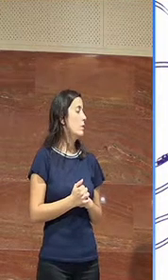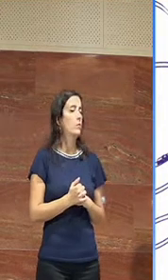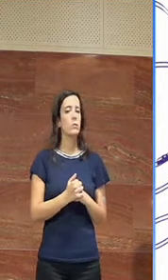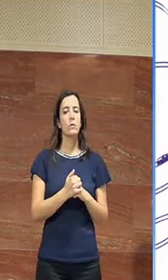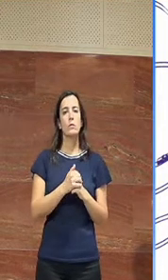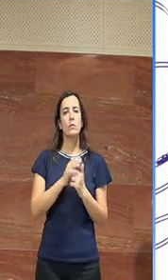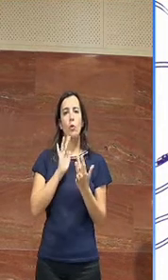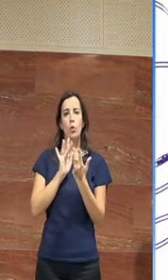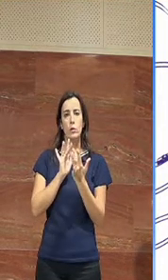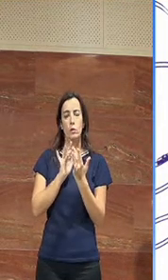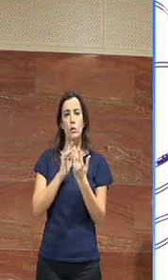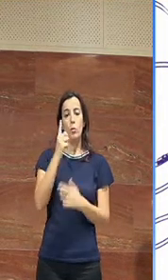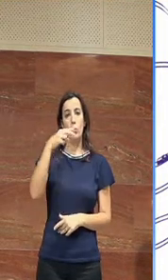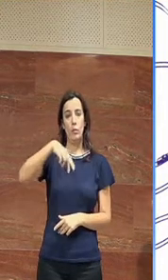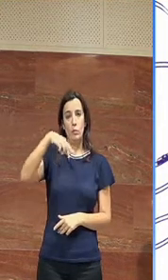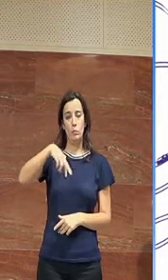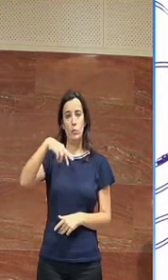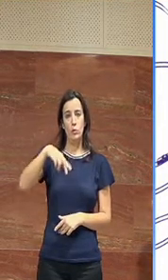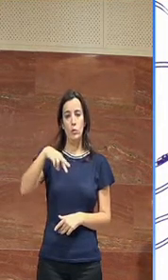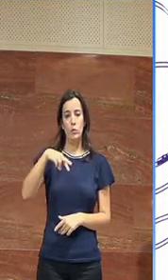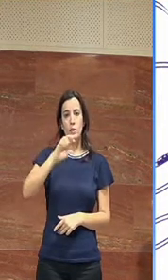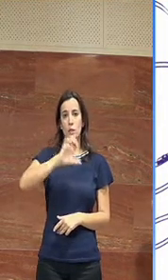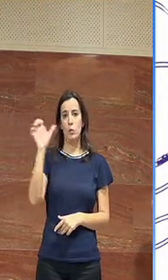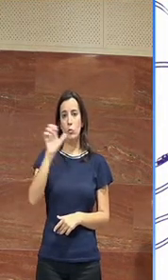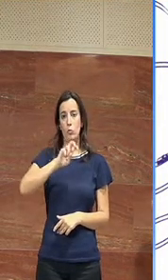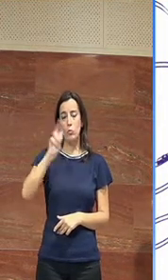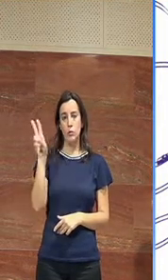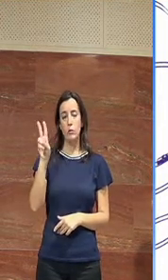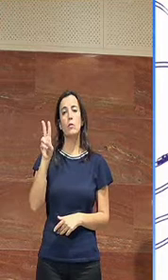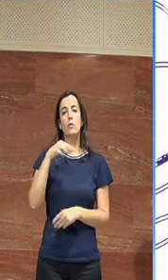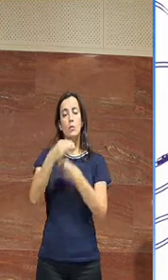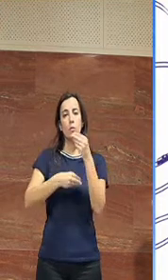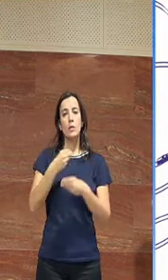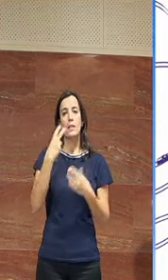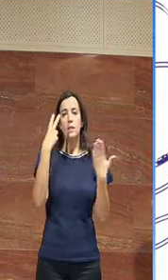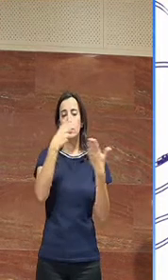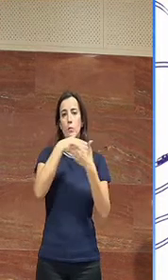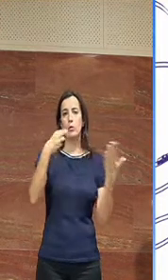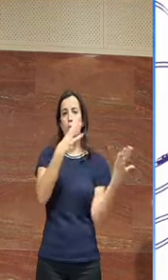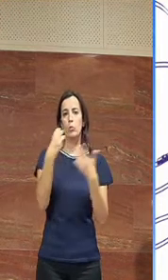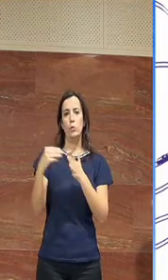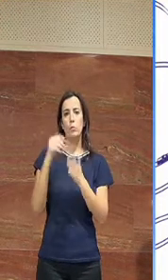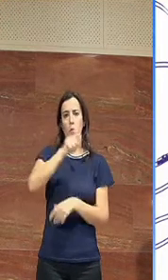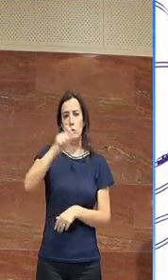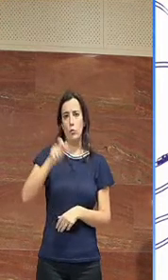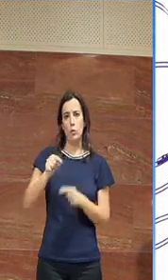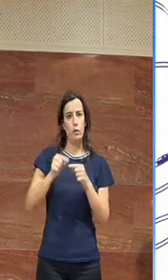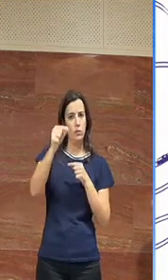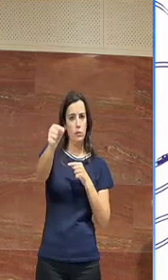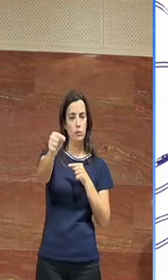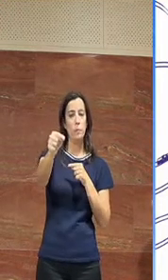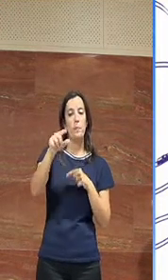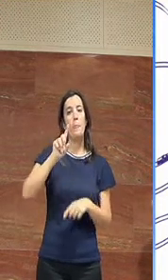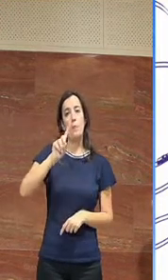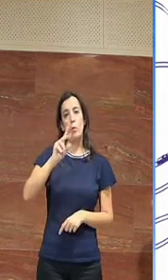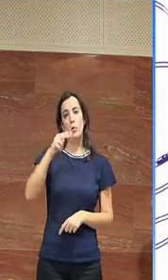Estados Unidos lo utiliza aproximadamente 7.800.000 personas. Sin embargo, 1 kilómetro